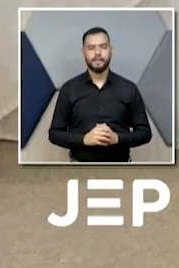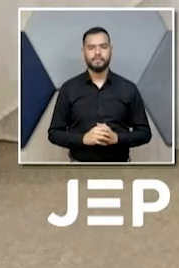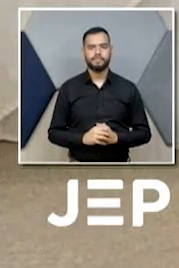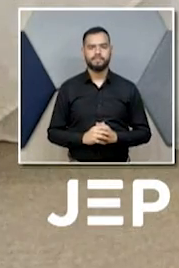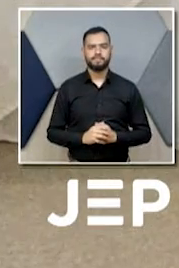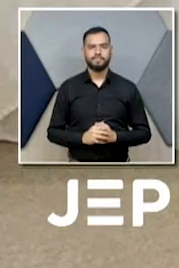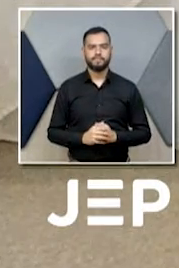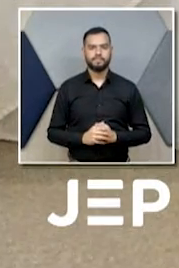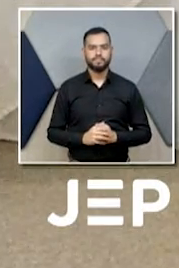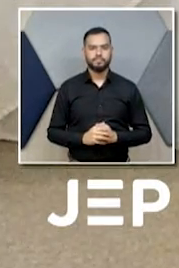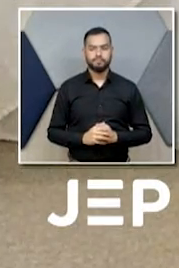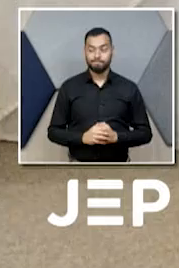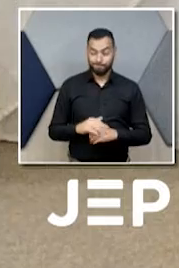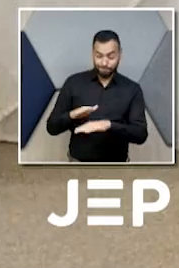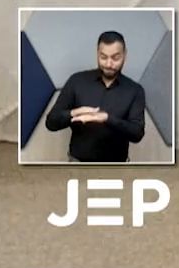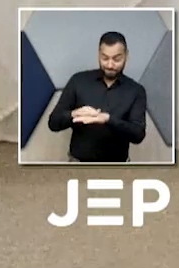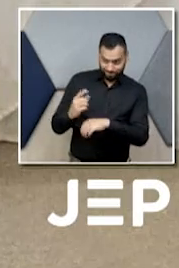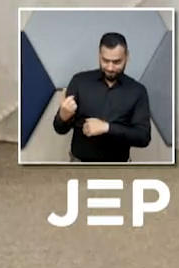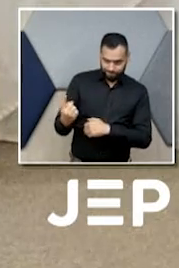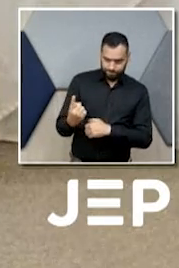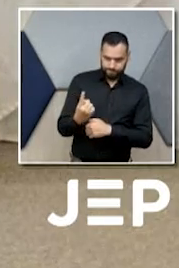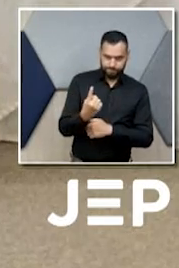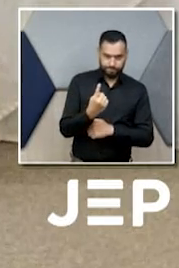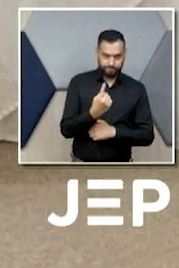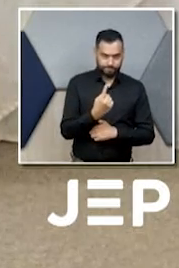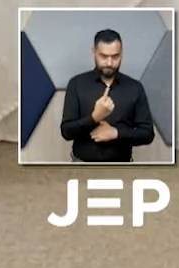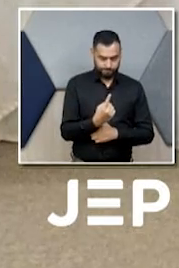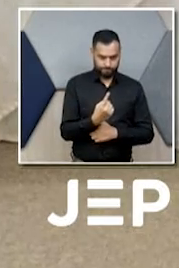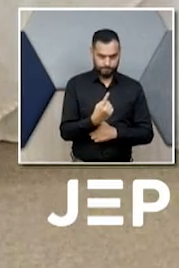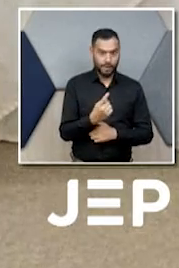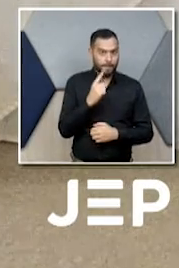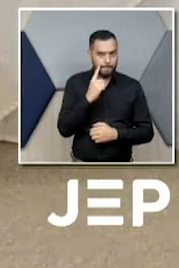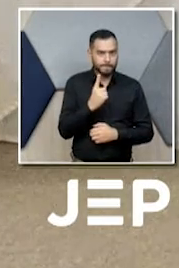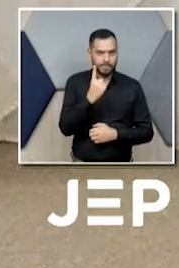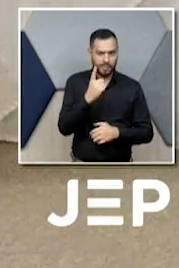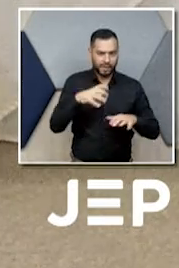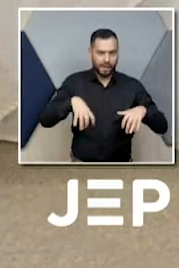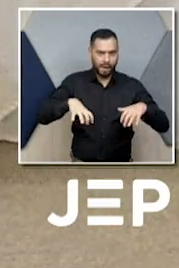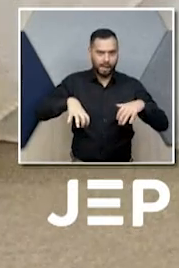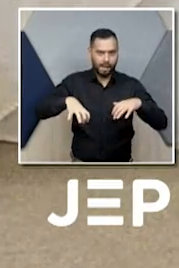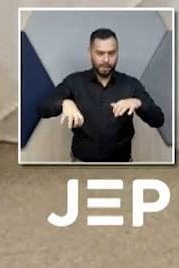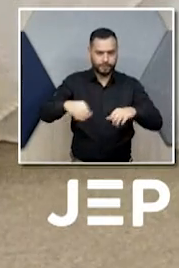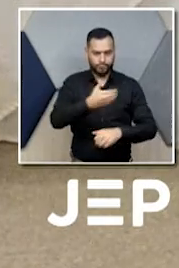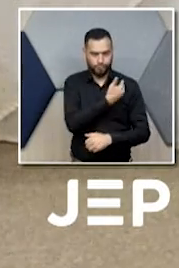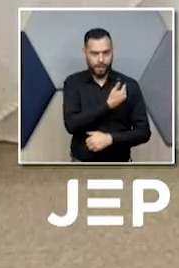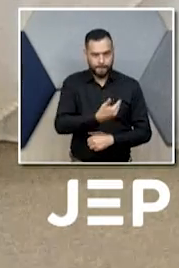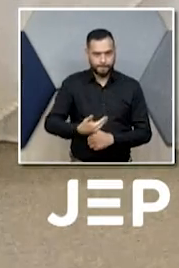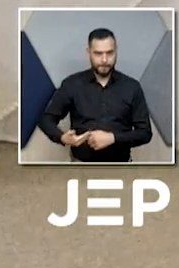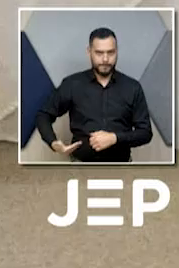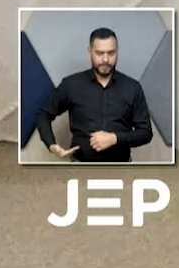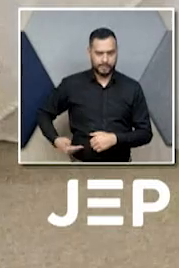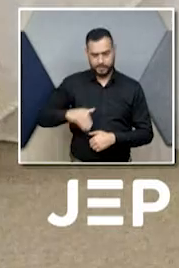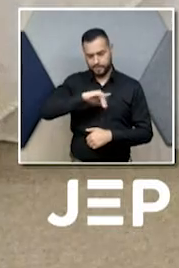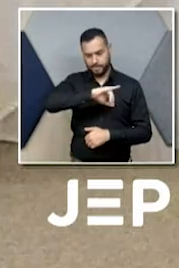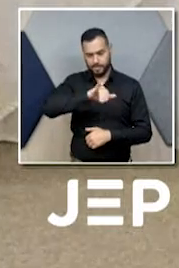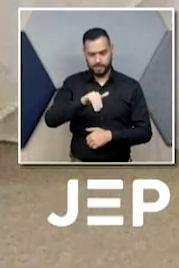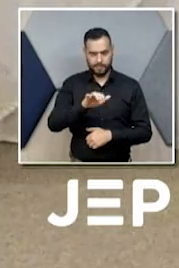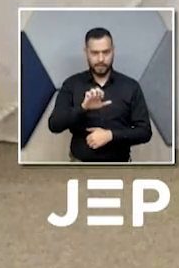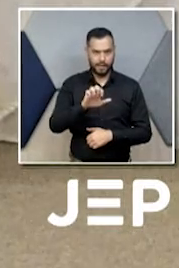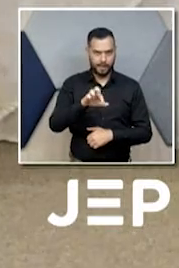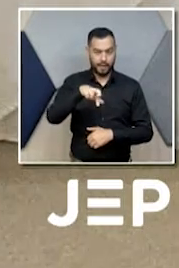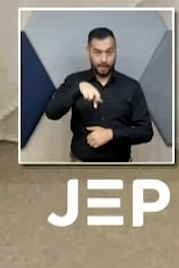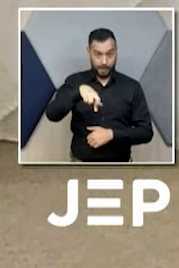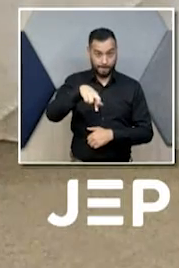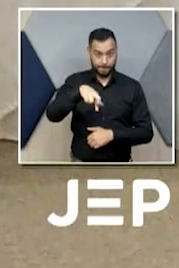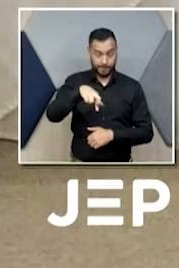Invitamos entonces, magistrado Vidal, su primer acto como presidente de la Jurisdicción Especial para la Paz será la toma